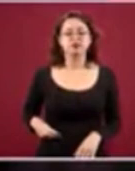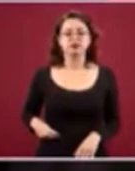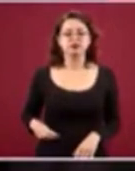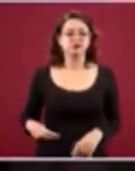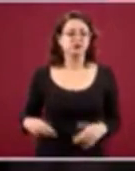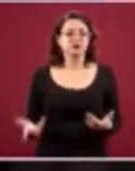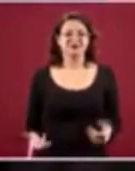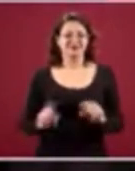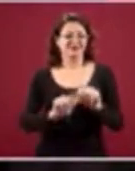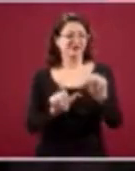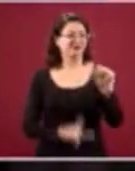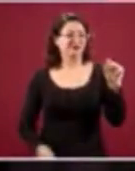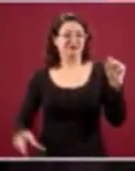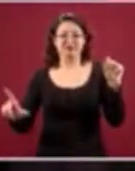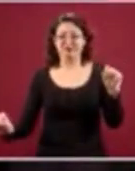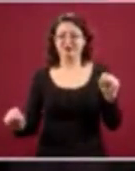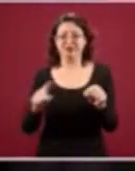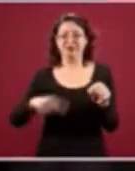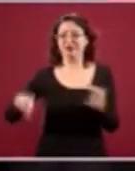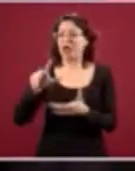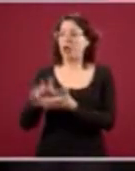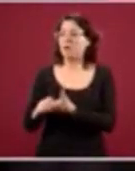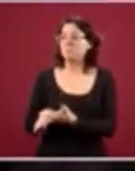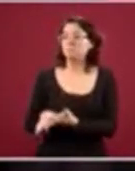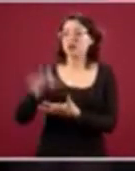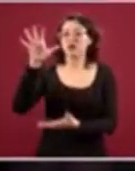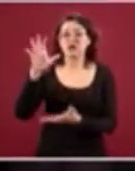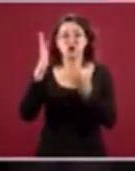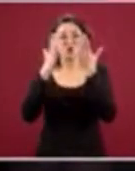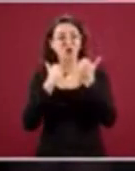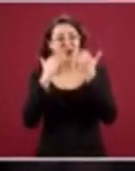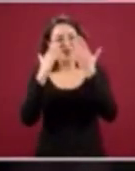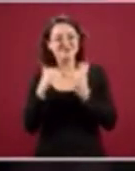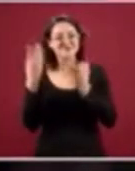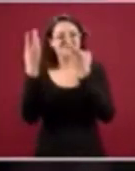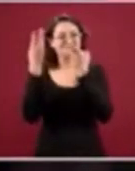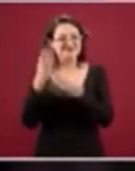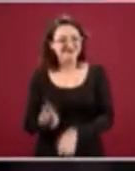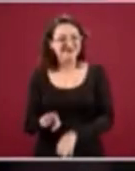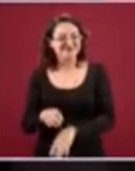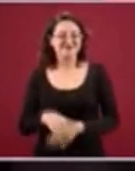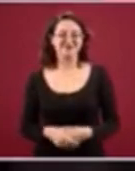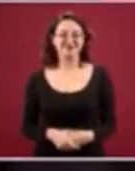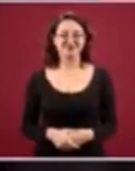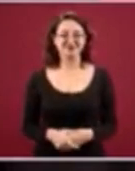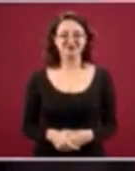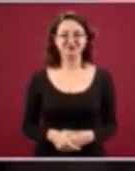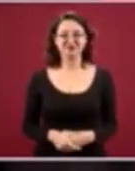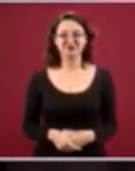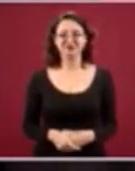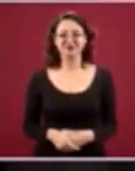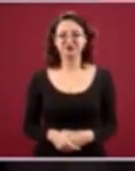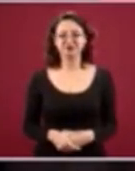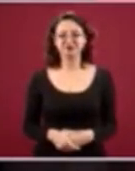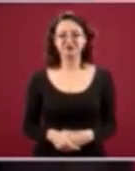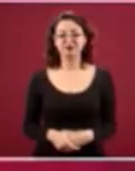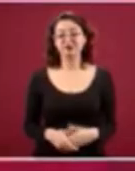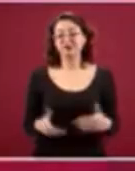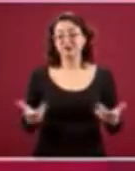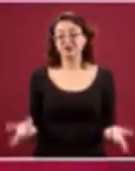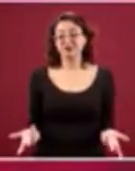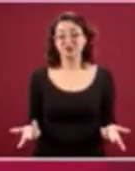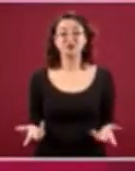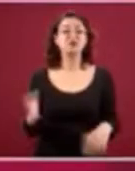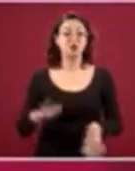del país, en la mayoría de los municipios del país no hay sucursales bancarias. Entonces, por